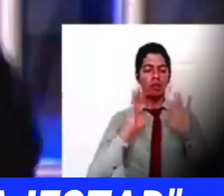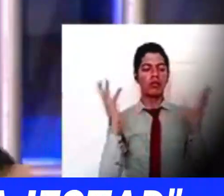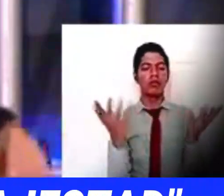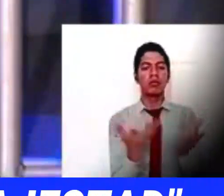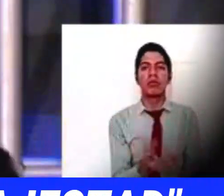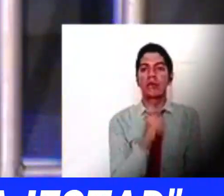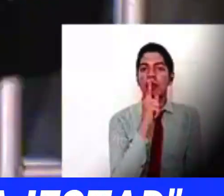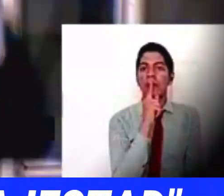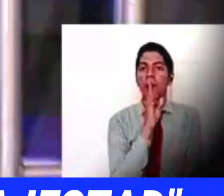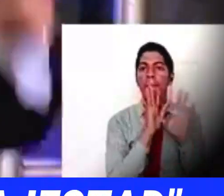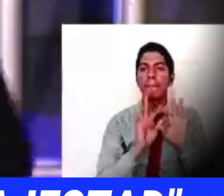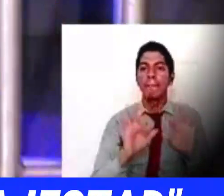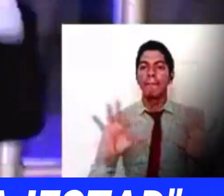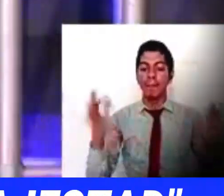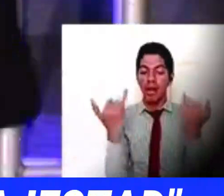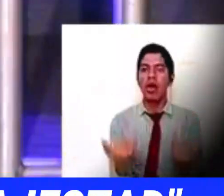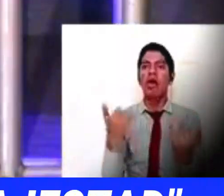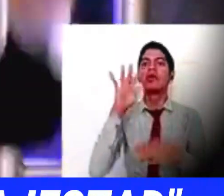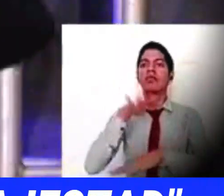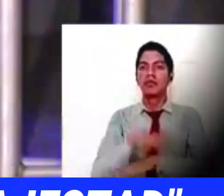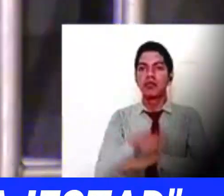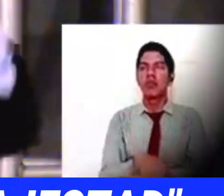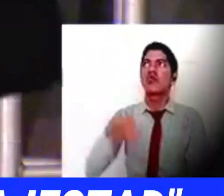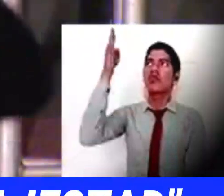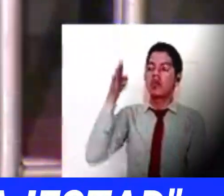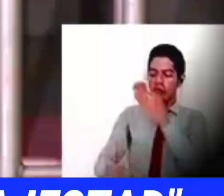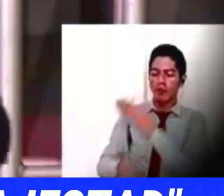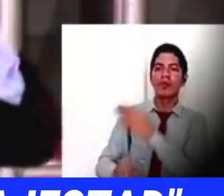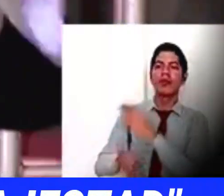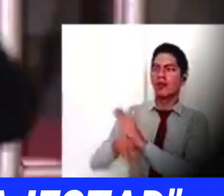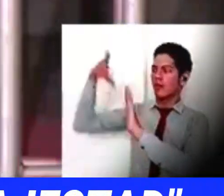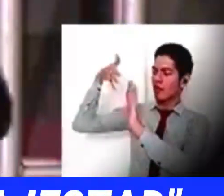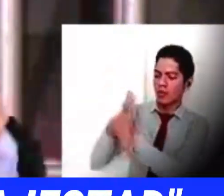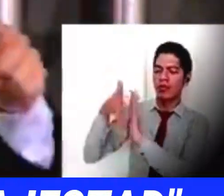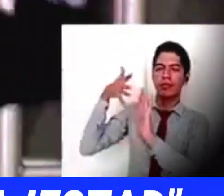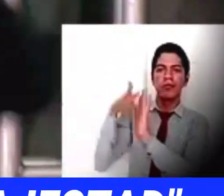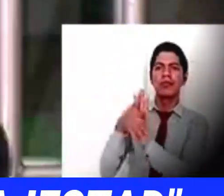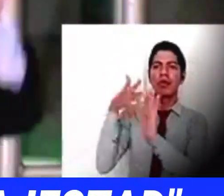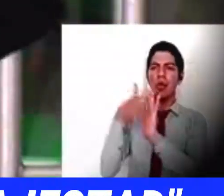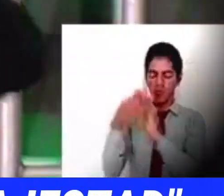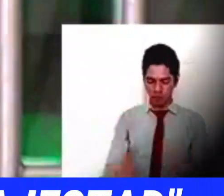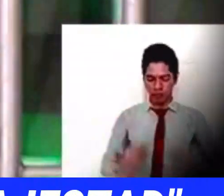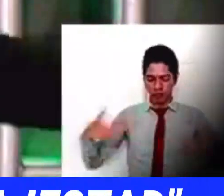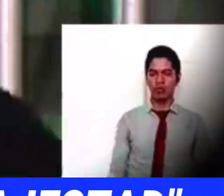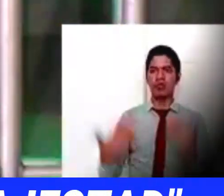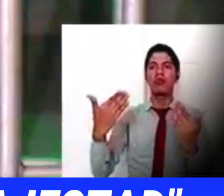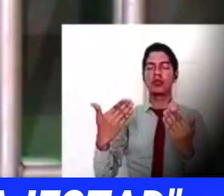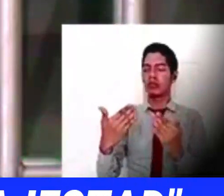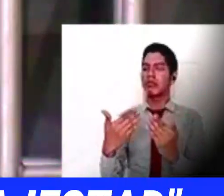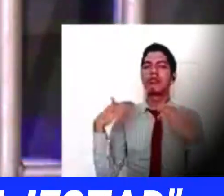tarde, la palabra de Dios sigue siendo viva y eficaz y más cortante que toda espada de dos